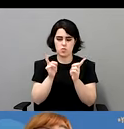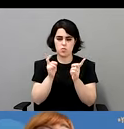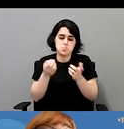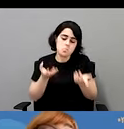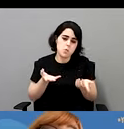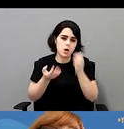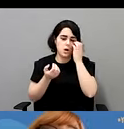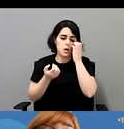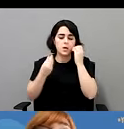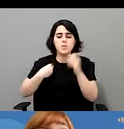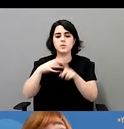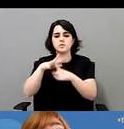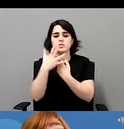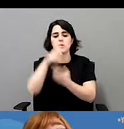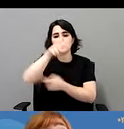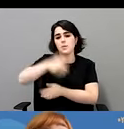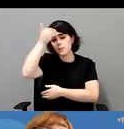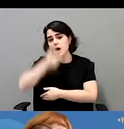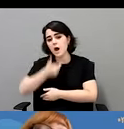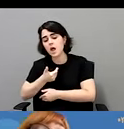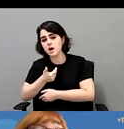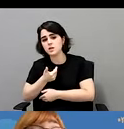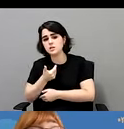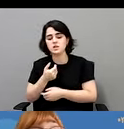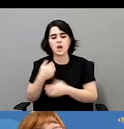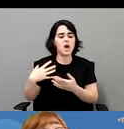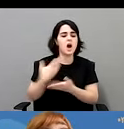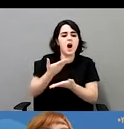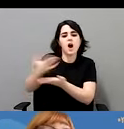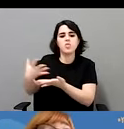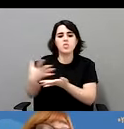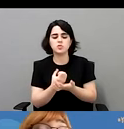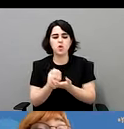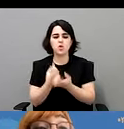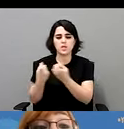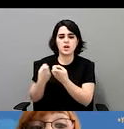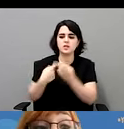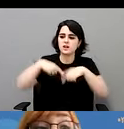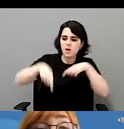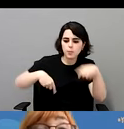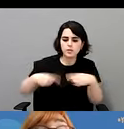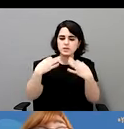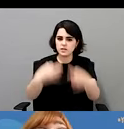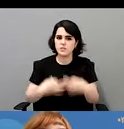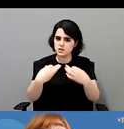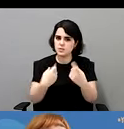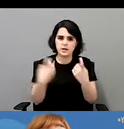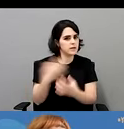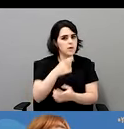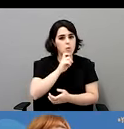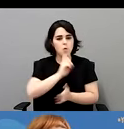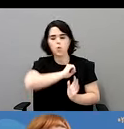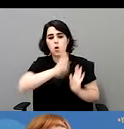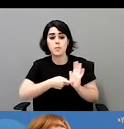Bueno, pues en el caso de las personas con parálisis cerebral que necesitan ayuda para todo, que se va a incluir el transporte, etcétera, etcétera, siempre va a ser completa. Con